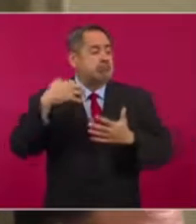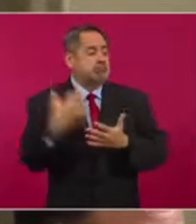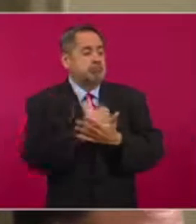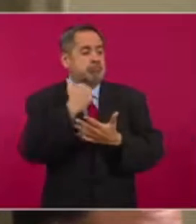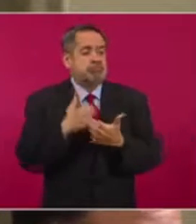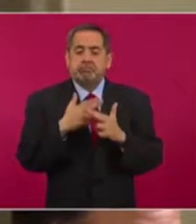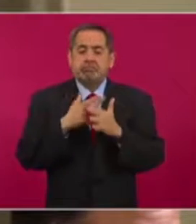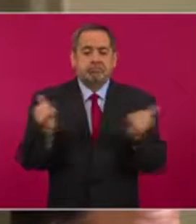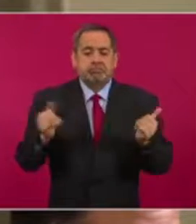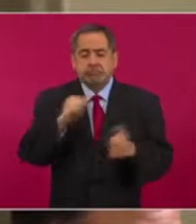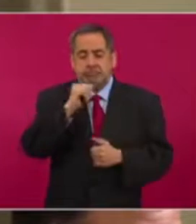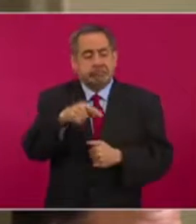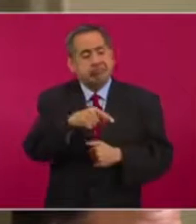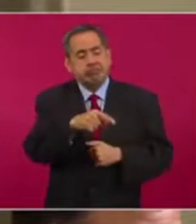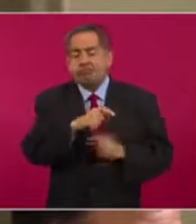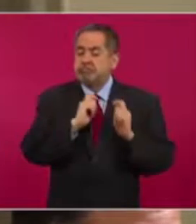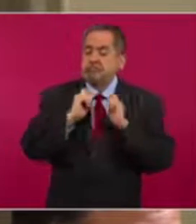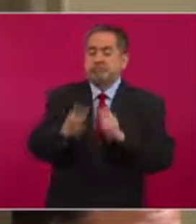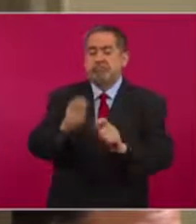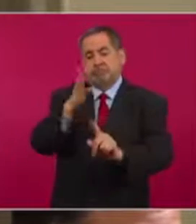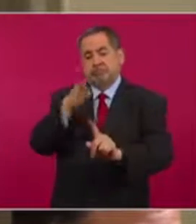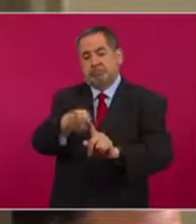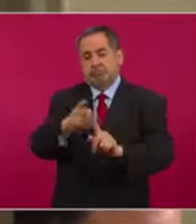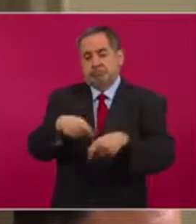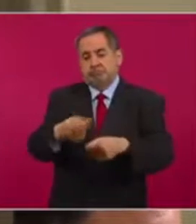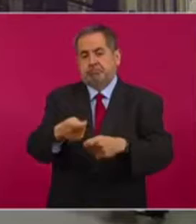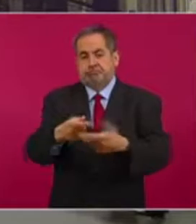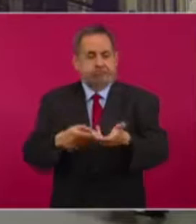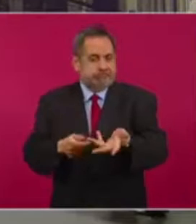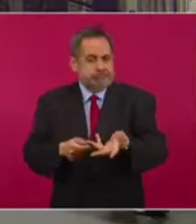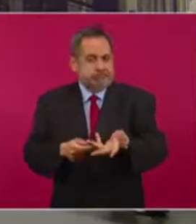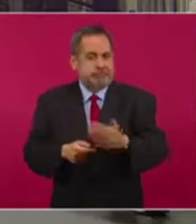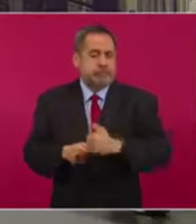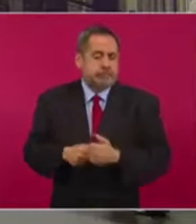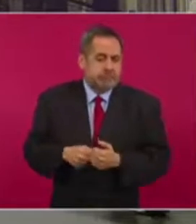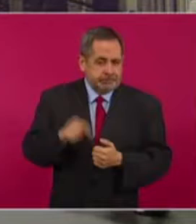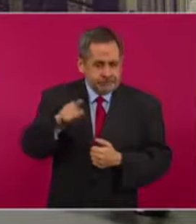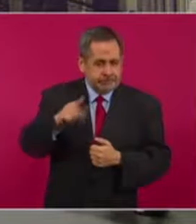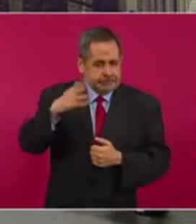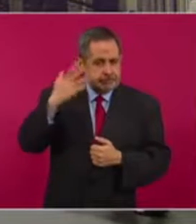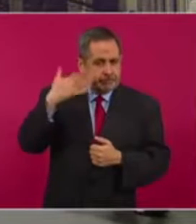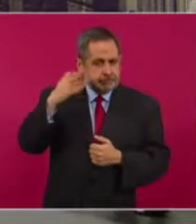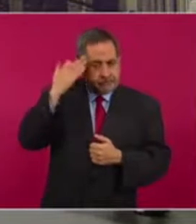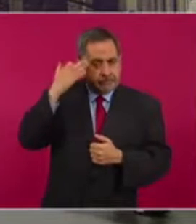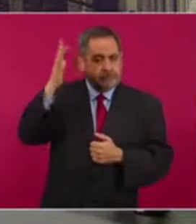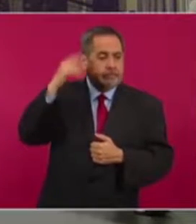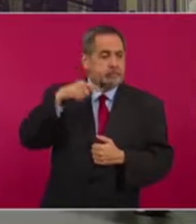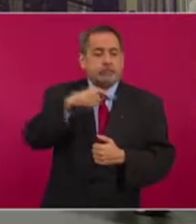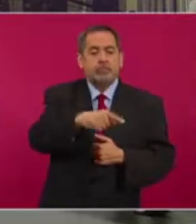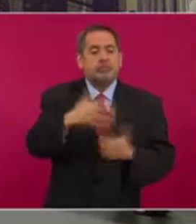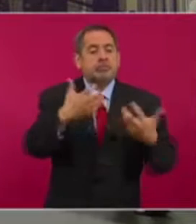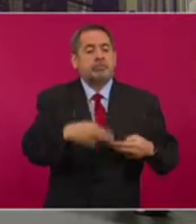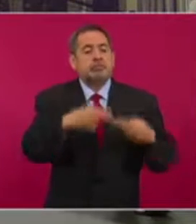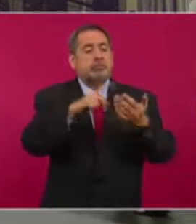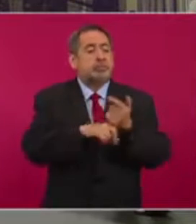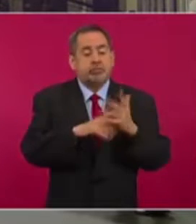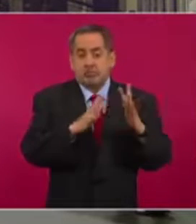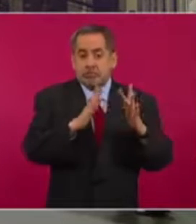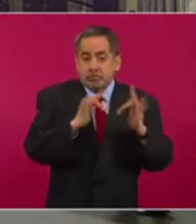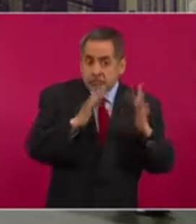licitación, y en esa licitación que se declaró desierta, una empresa francesa